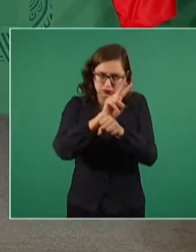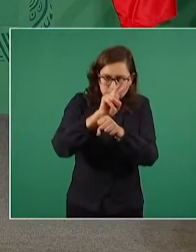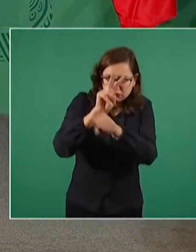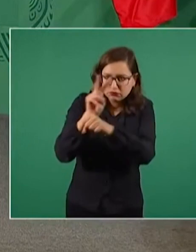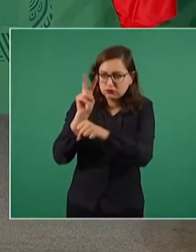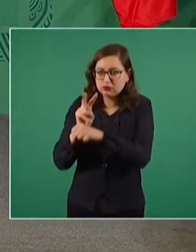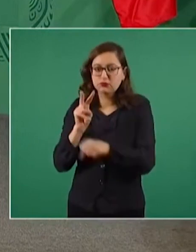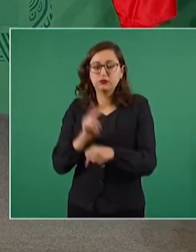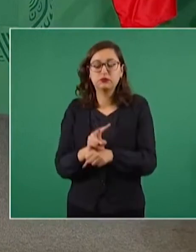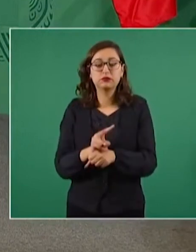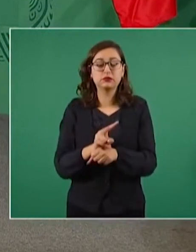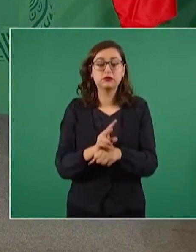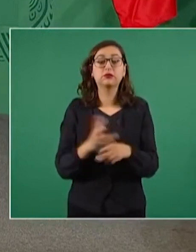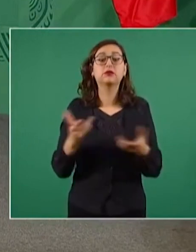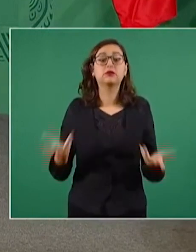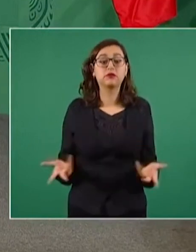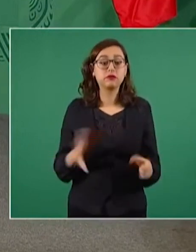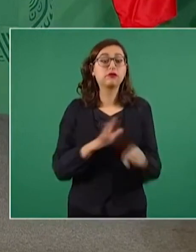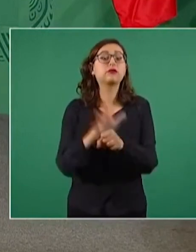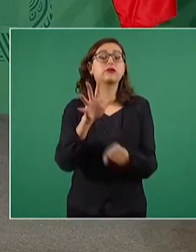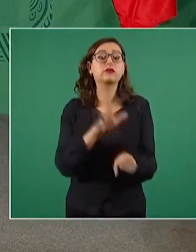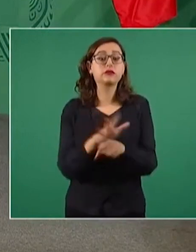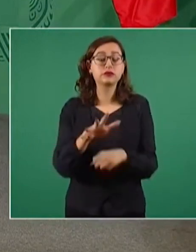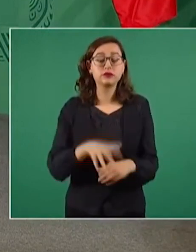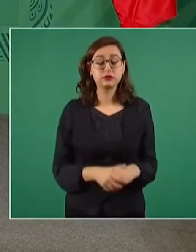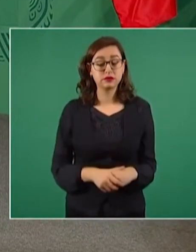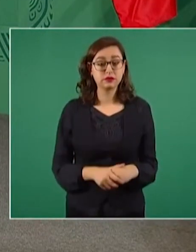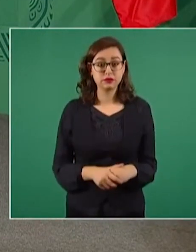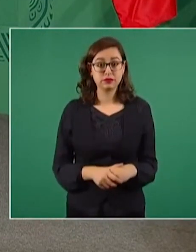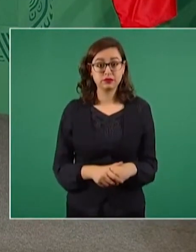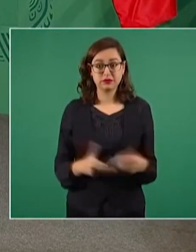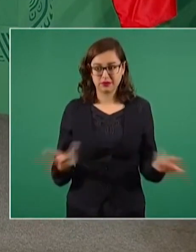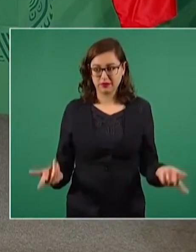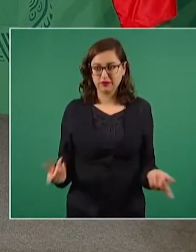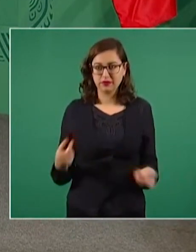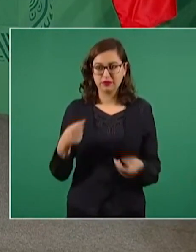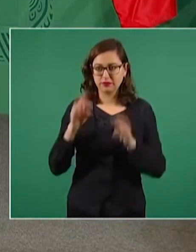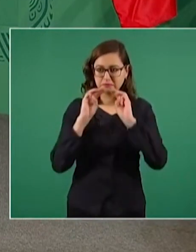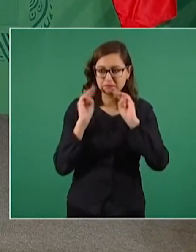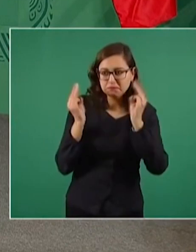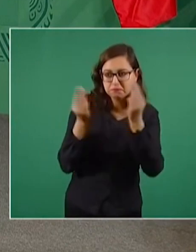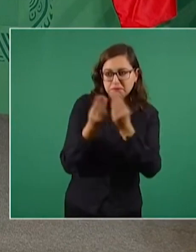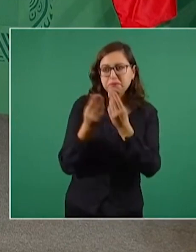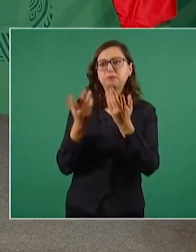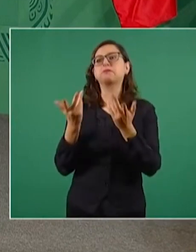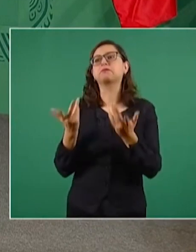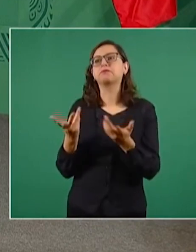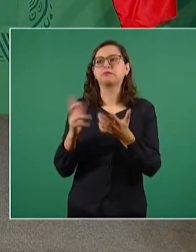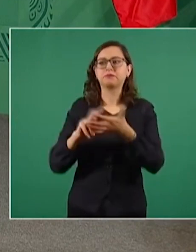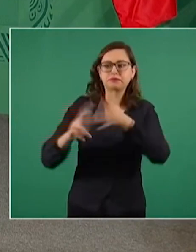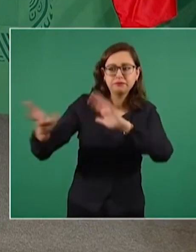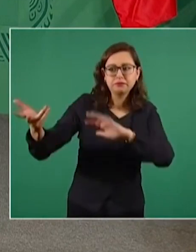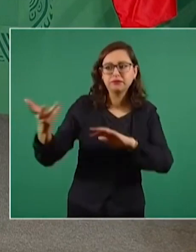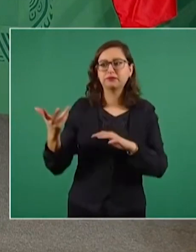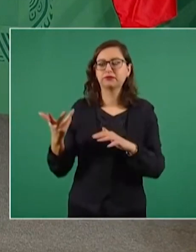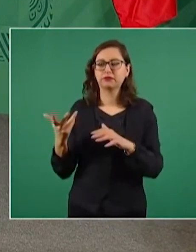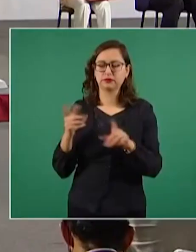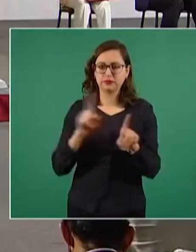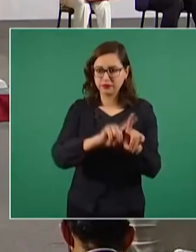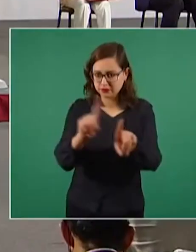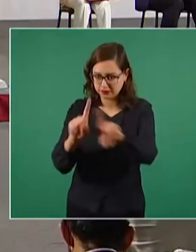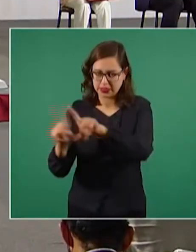Es para proteger a los ciudadanos, no para estar espiando a opositores, a